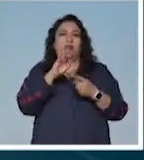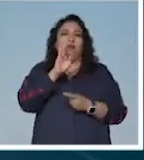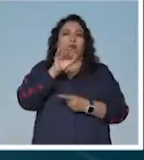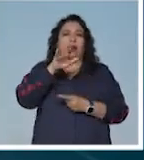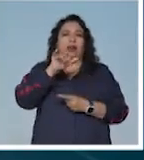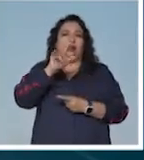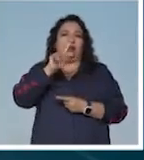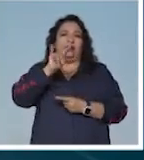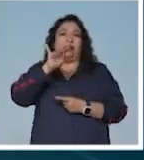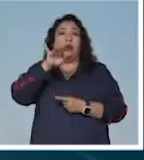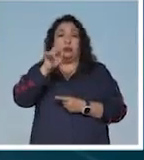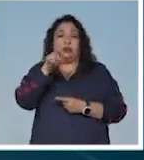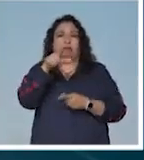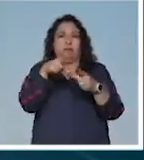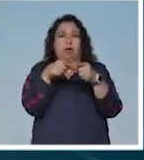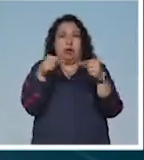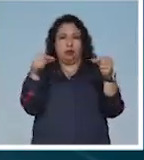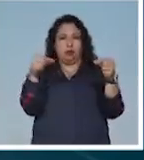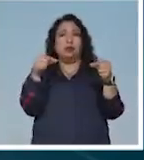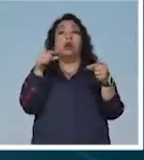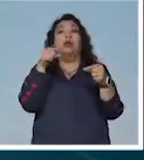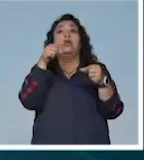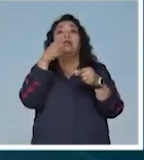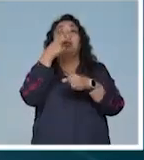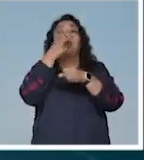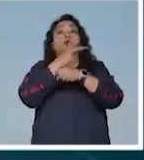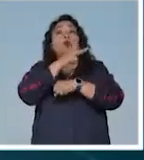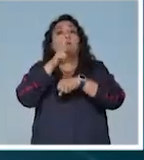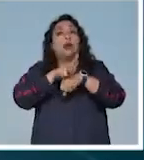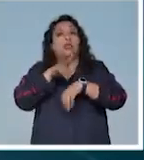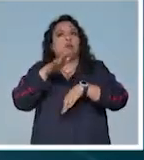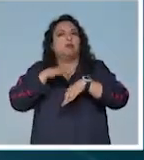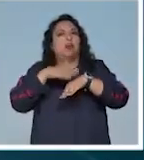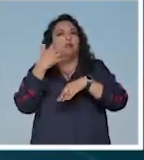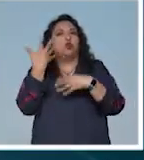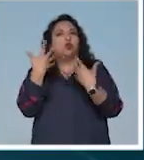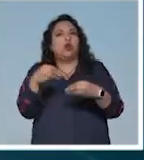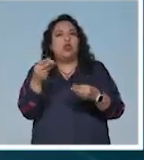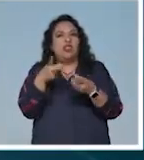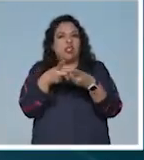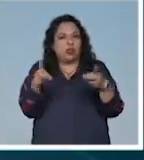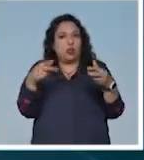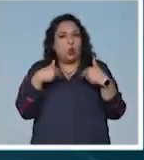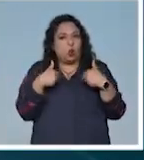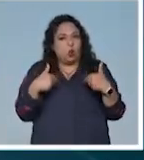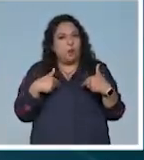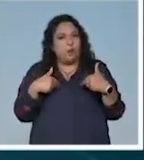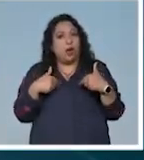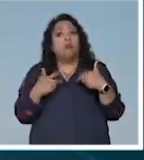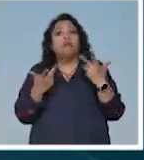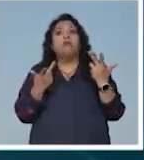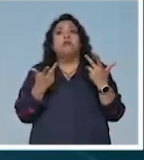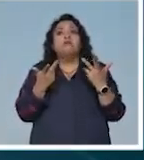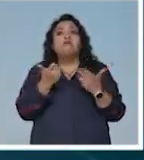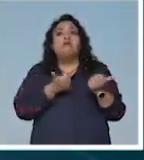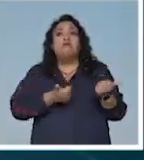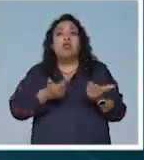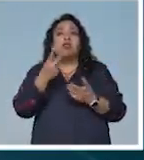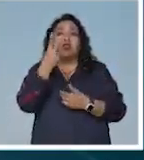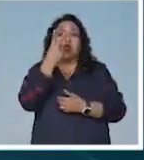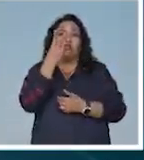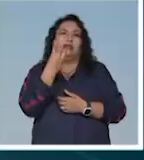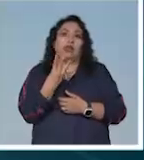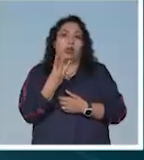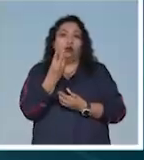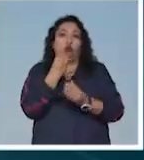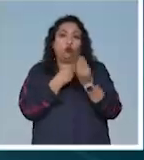Times, la nación nipona, clasificada como el segundo país más alto en el índice de desarrollo humano, importa casi 2/3 de lo